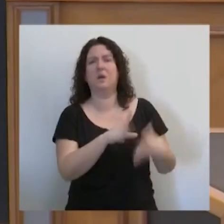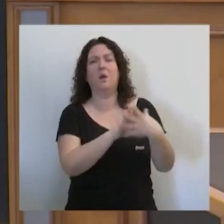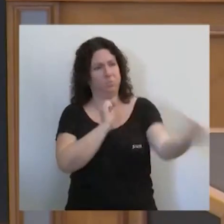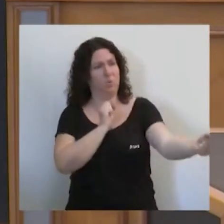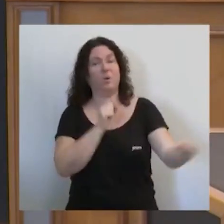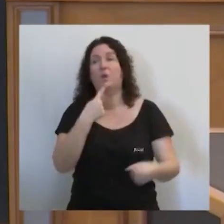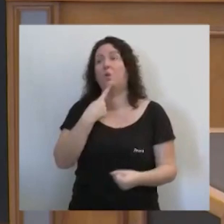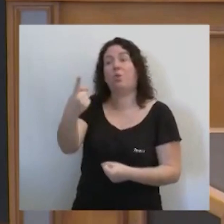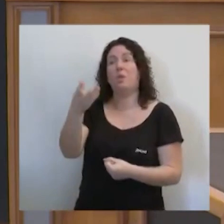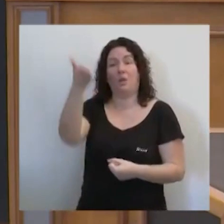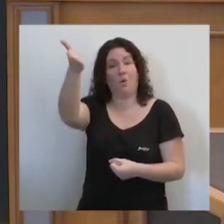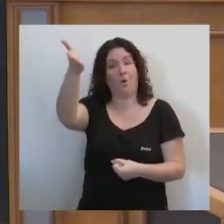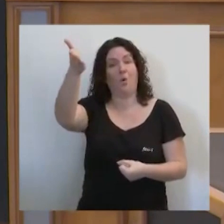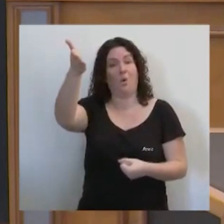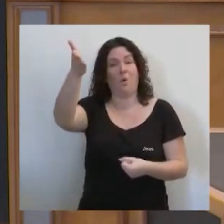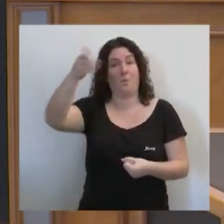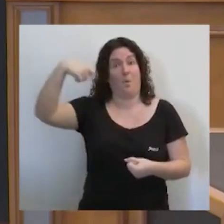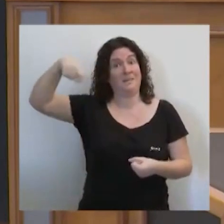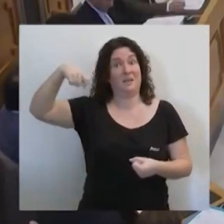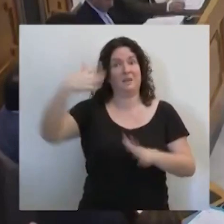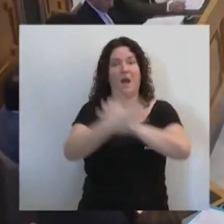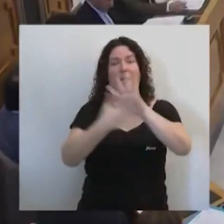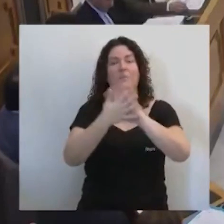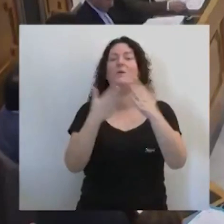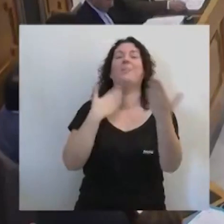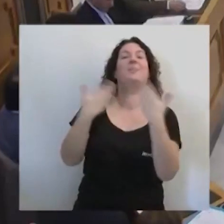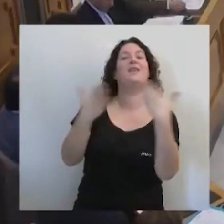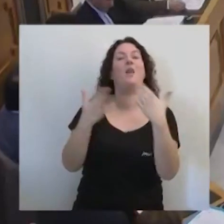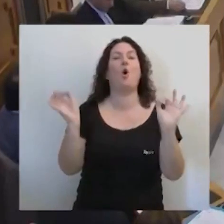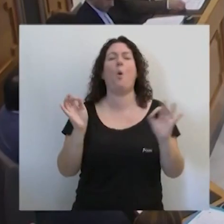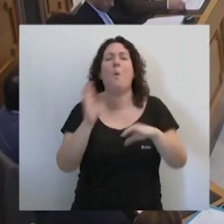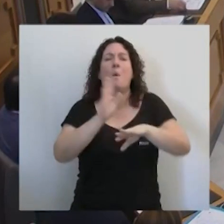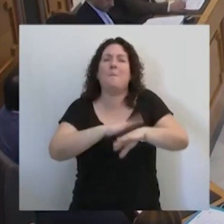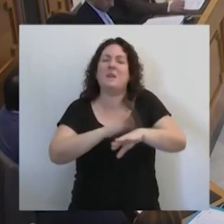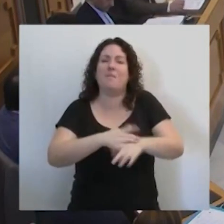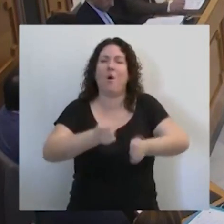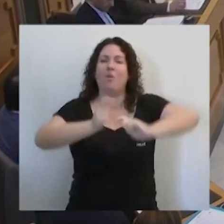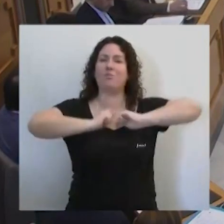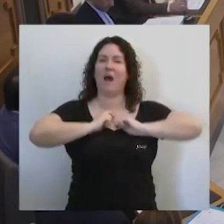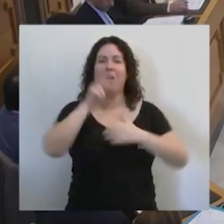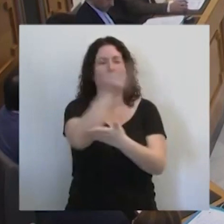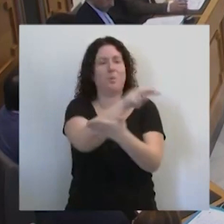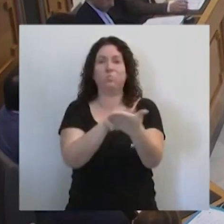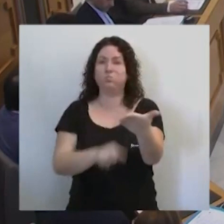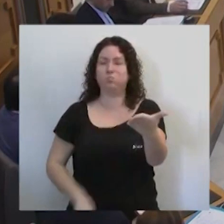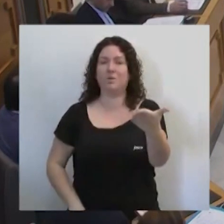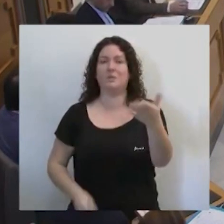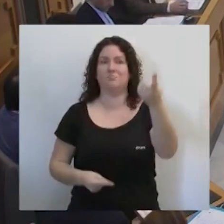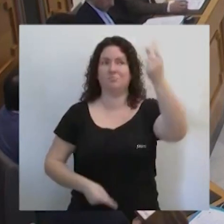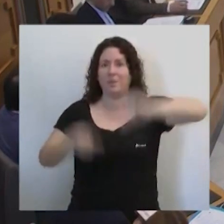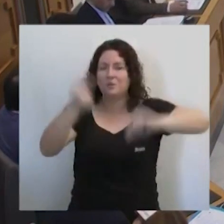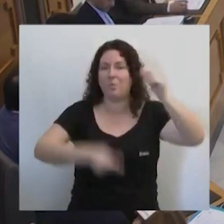al presidente de la Diputación, que el enfocamiento de diálogo y de donarnos como mínimo un tiempo para poder estudiar el presupuesto ha sido encertado.